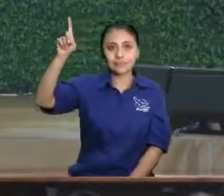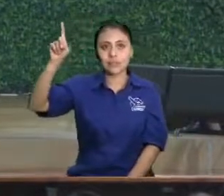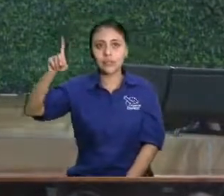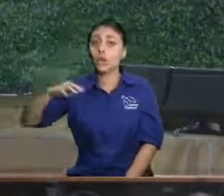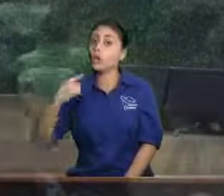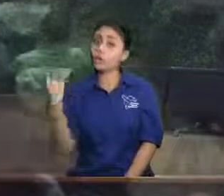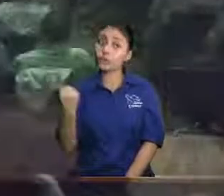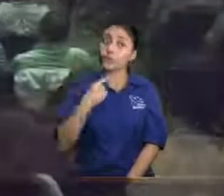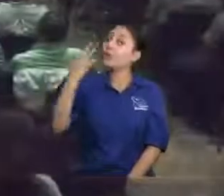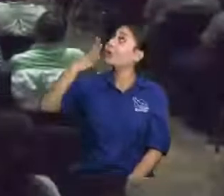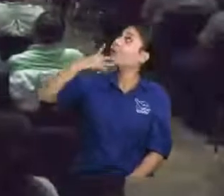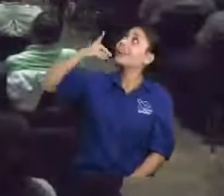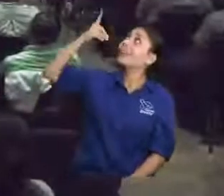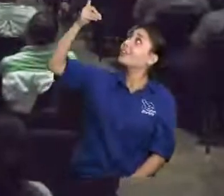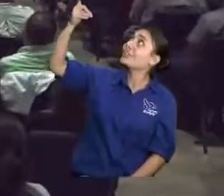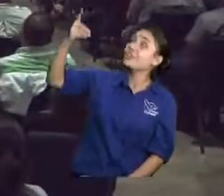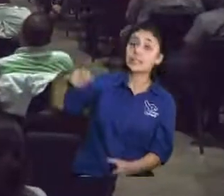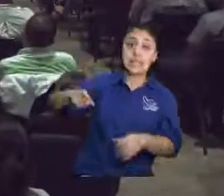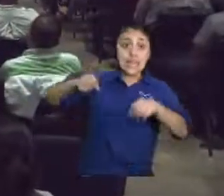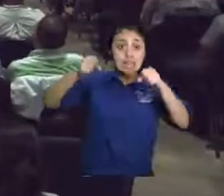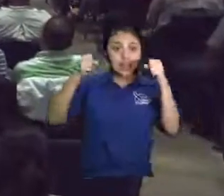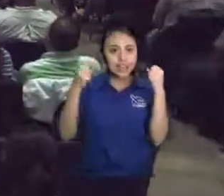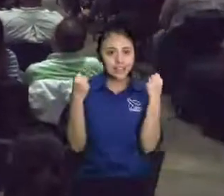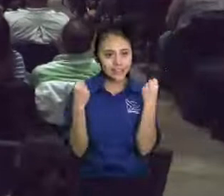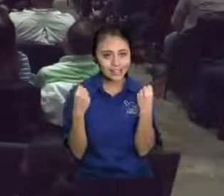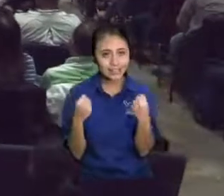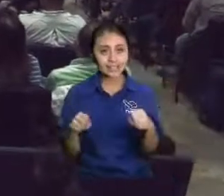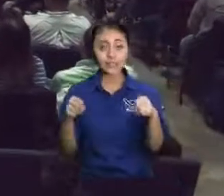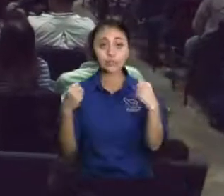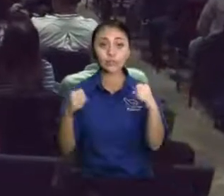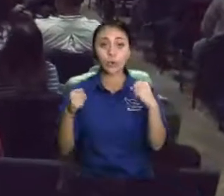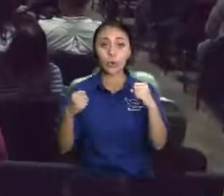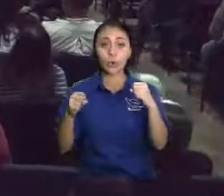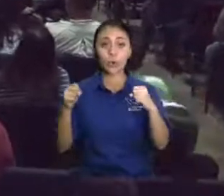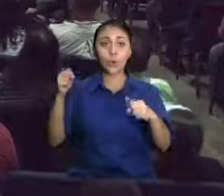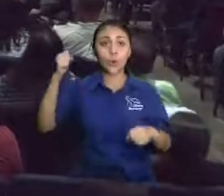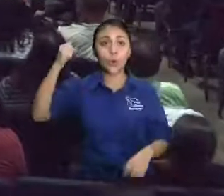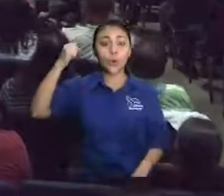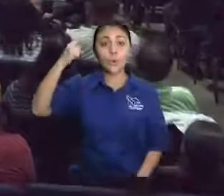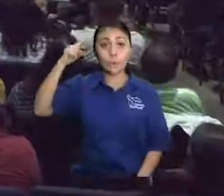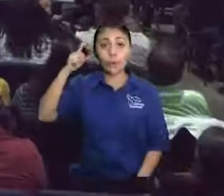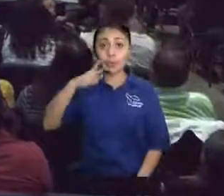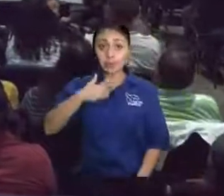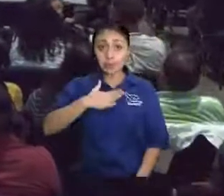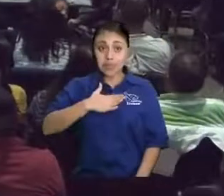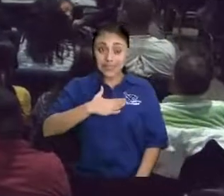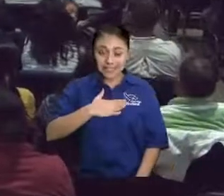expresar lo que Dios por mí ha hecho?